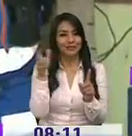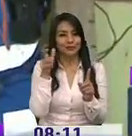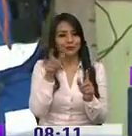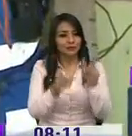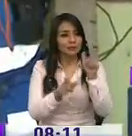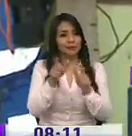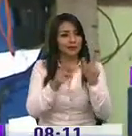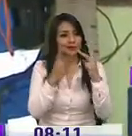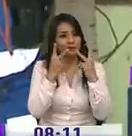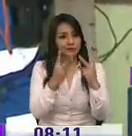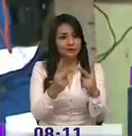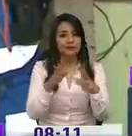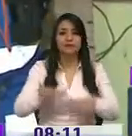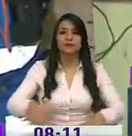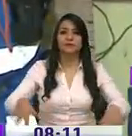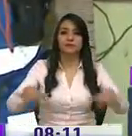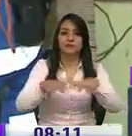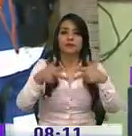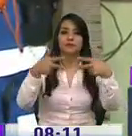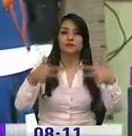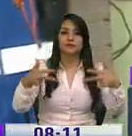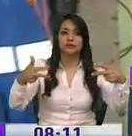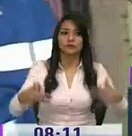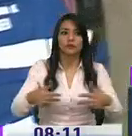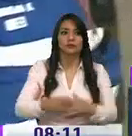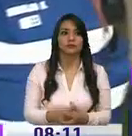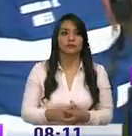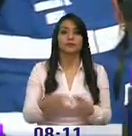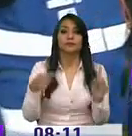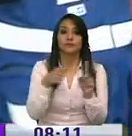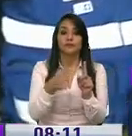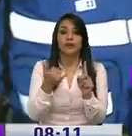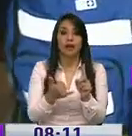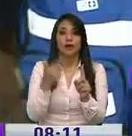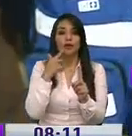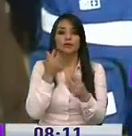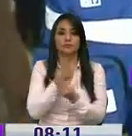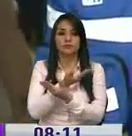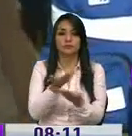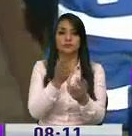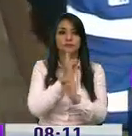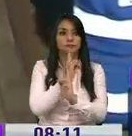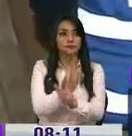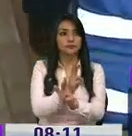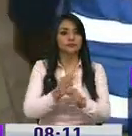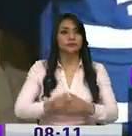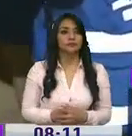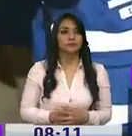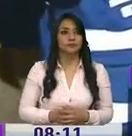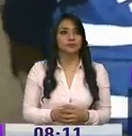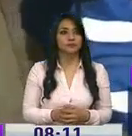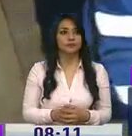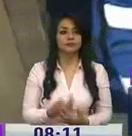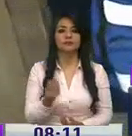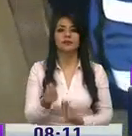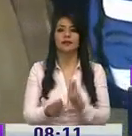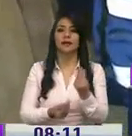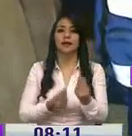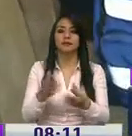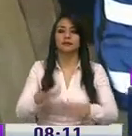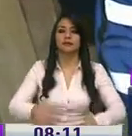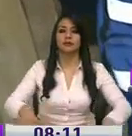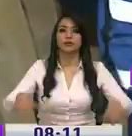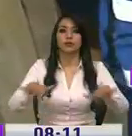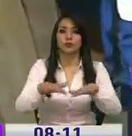sophie desde este sector y precisamente estamos con ellos para que nos den una respuesta respecto a lo que se va a hacer en el sector que